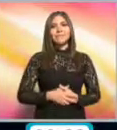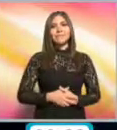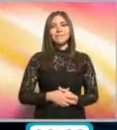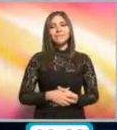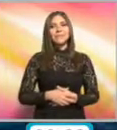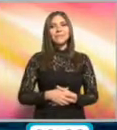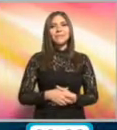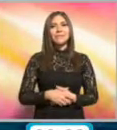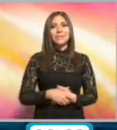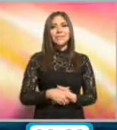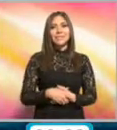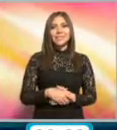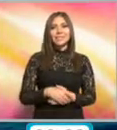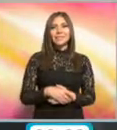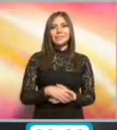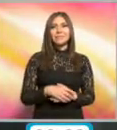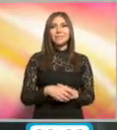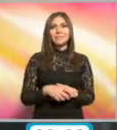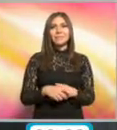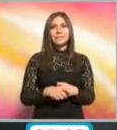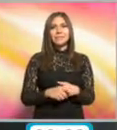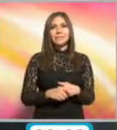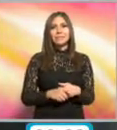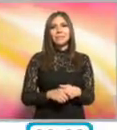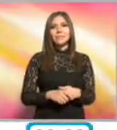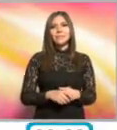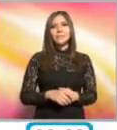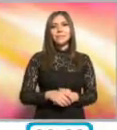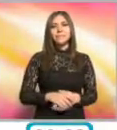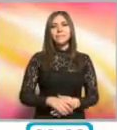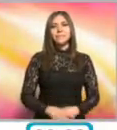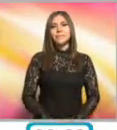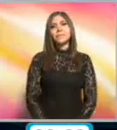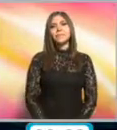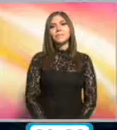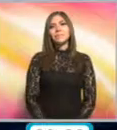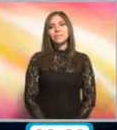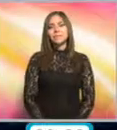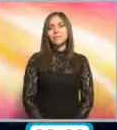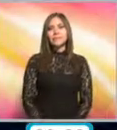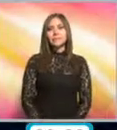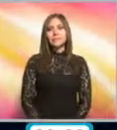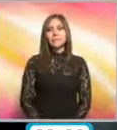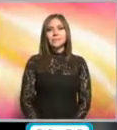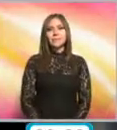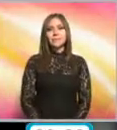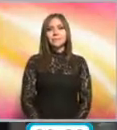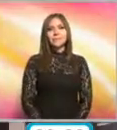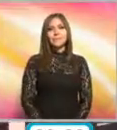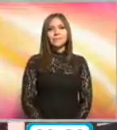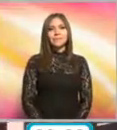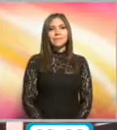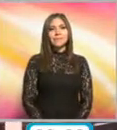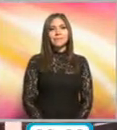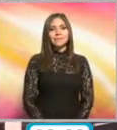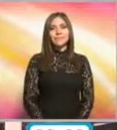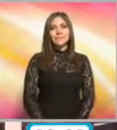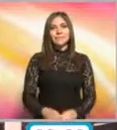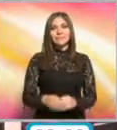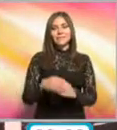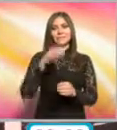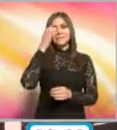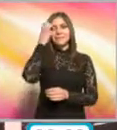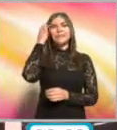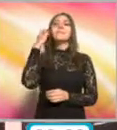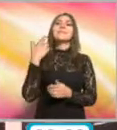noches enamorando mentiras, porque con ese clavo solo abrirás otra herida. Y bueno,